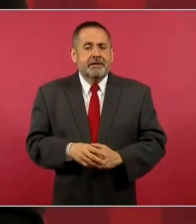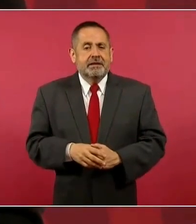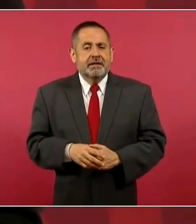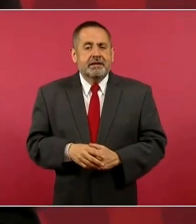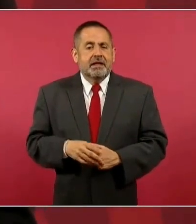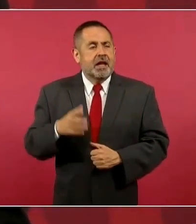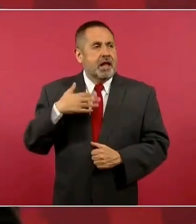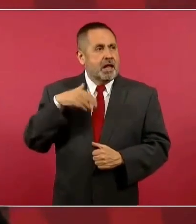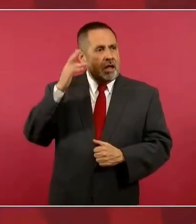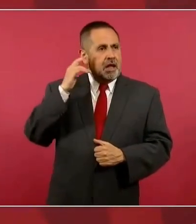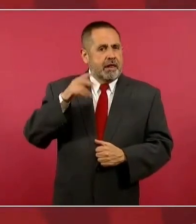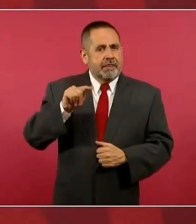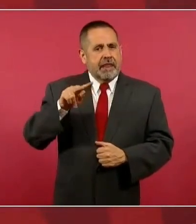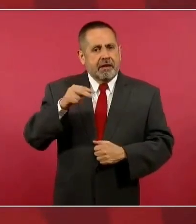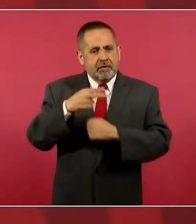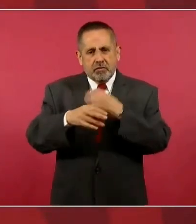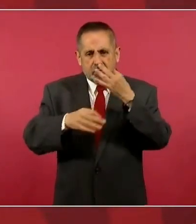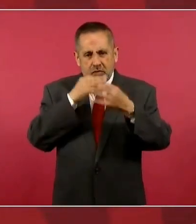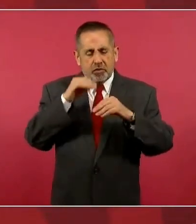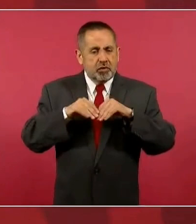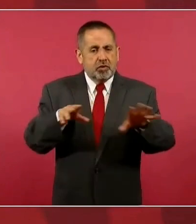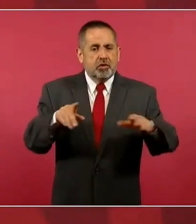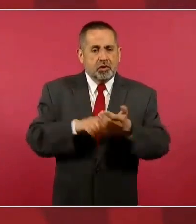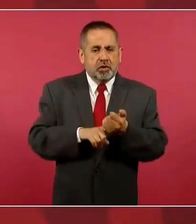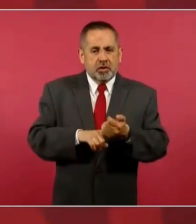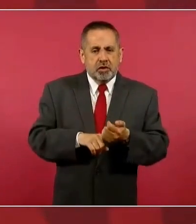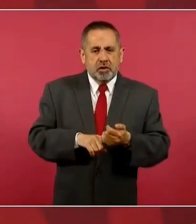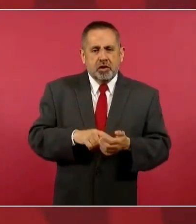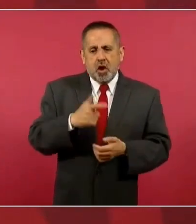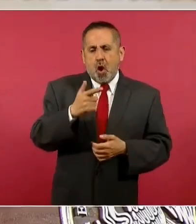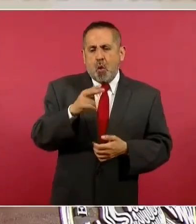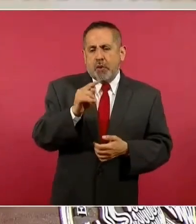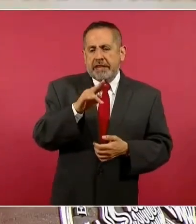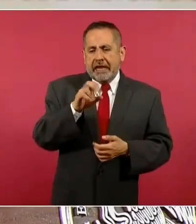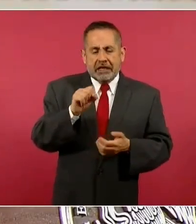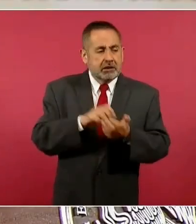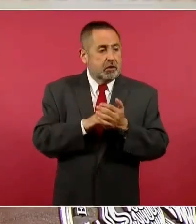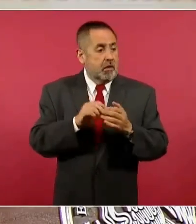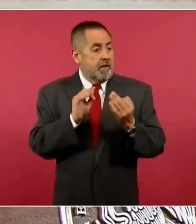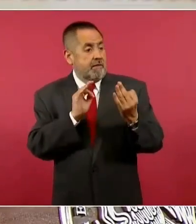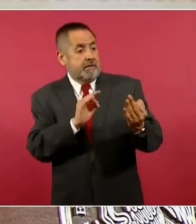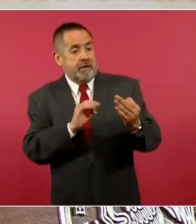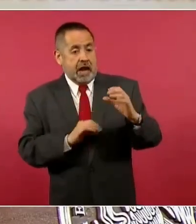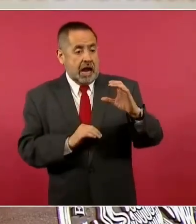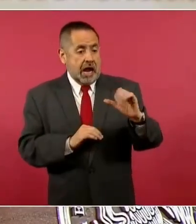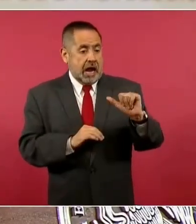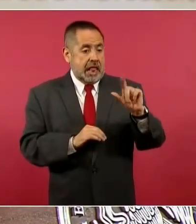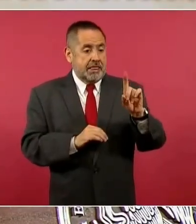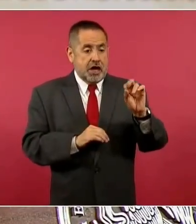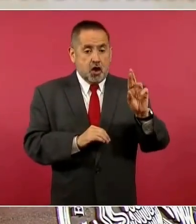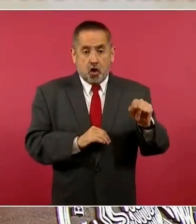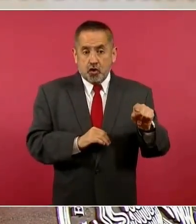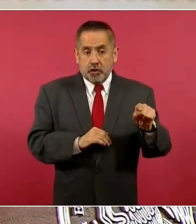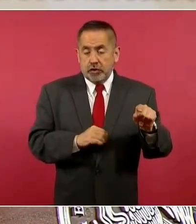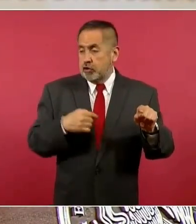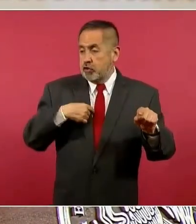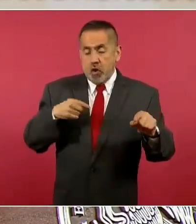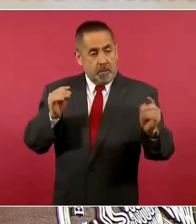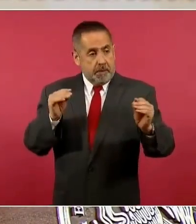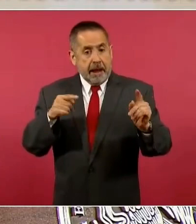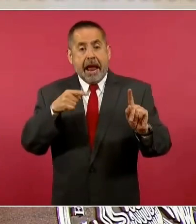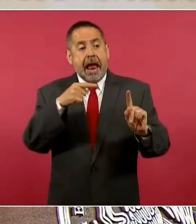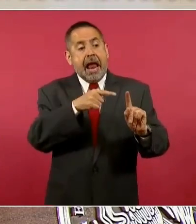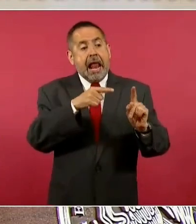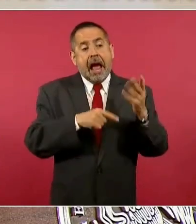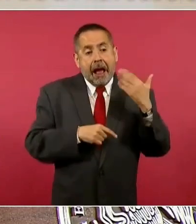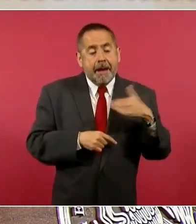en el programa de Gutiérrez Vivó con Calderón. Él era presidente del PAN, yo